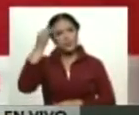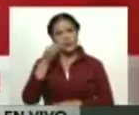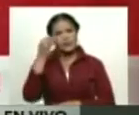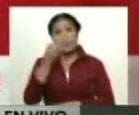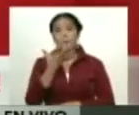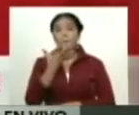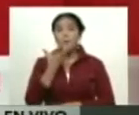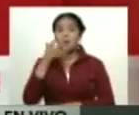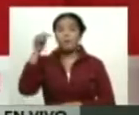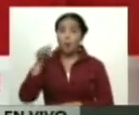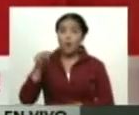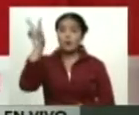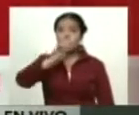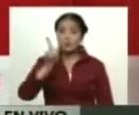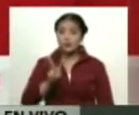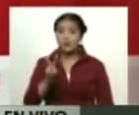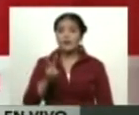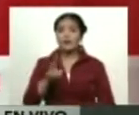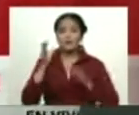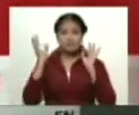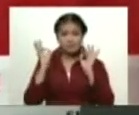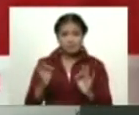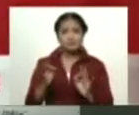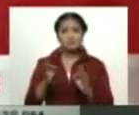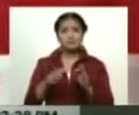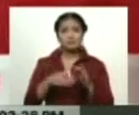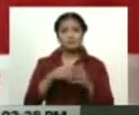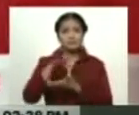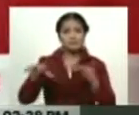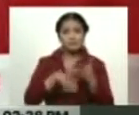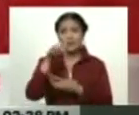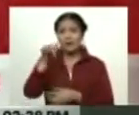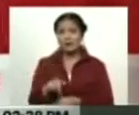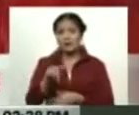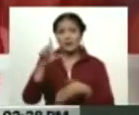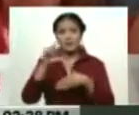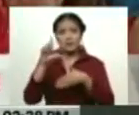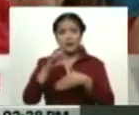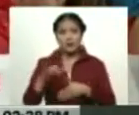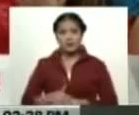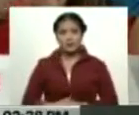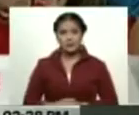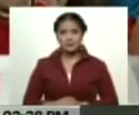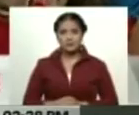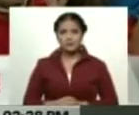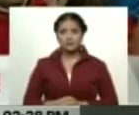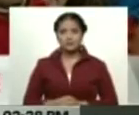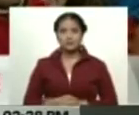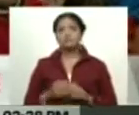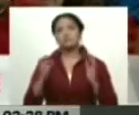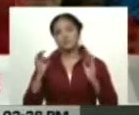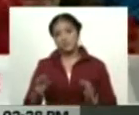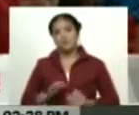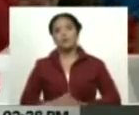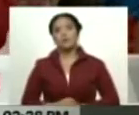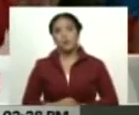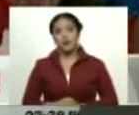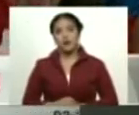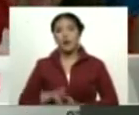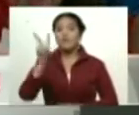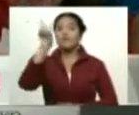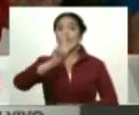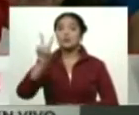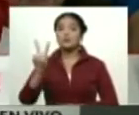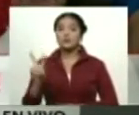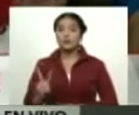pasa algo hoy en Venezuela, efectivamente se va a desequilibrar la situación en América Latina? Sin lugar a duda. Venezuela